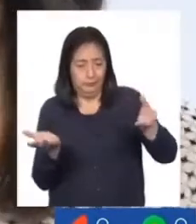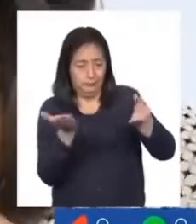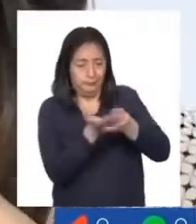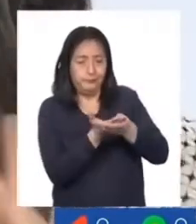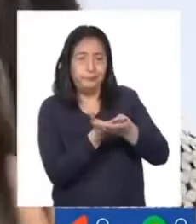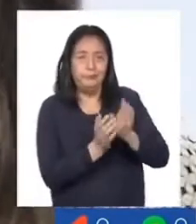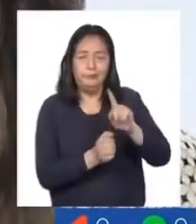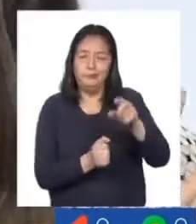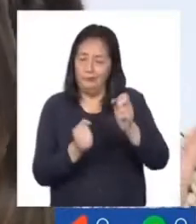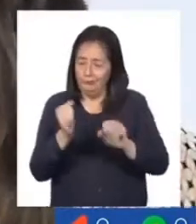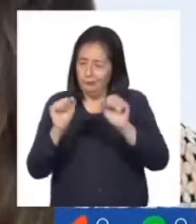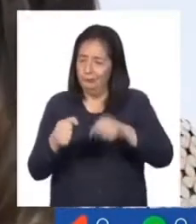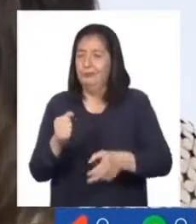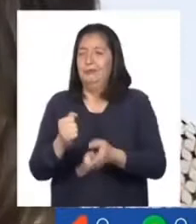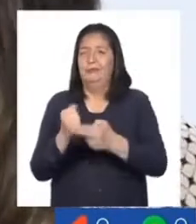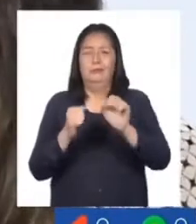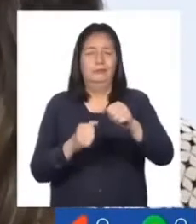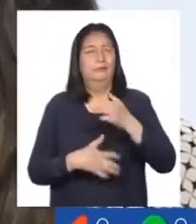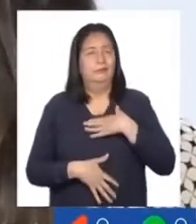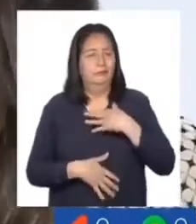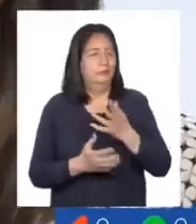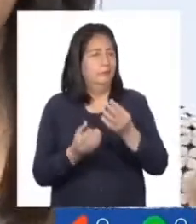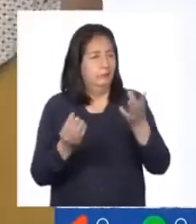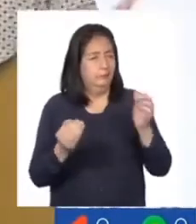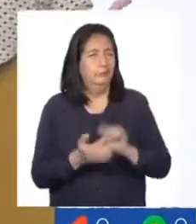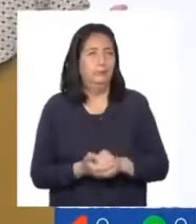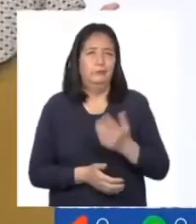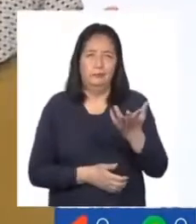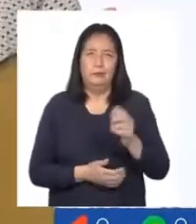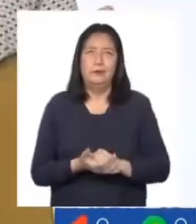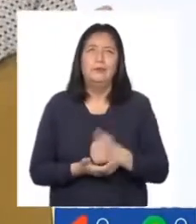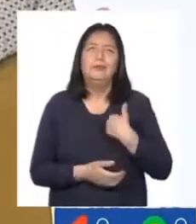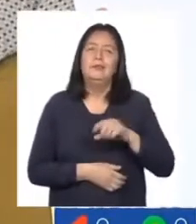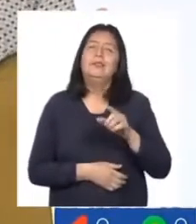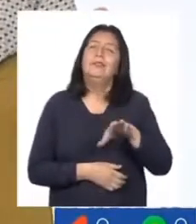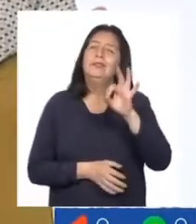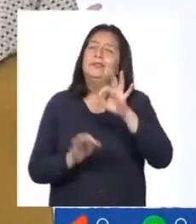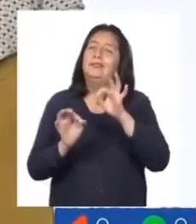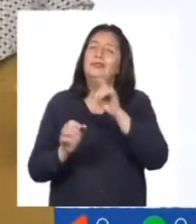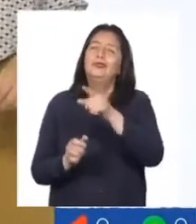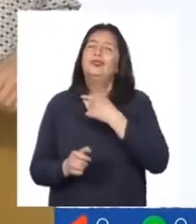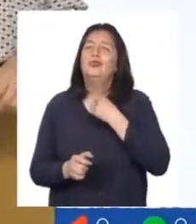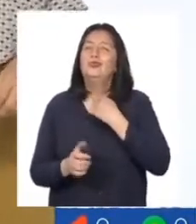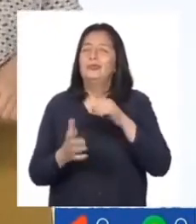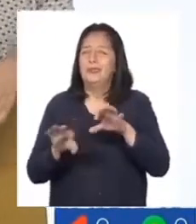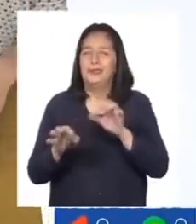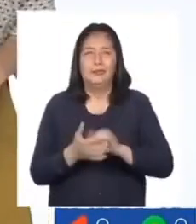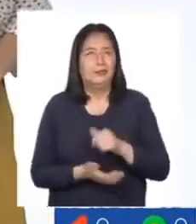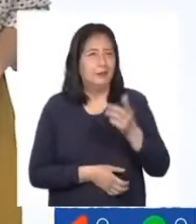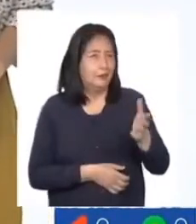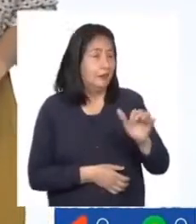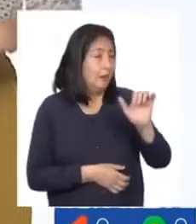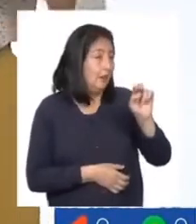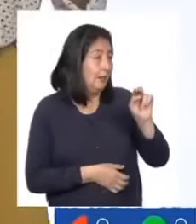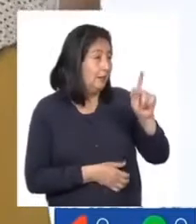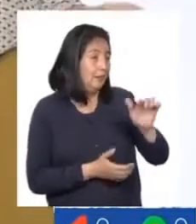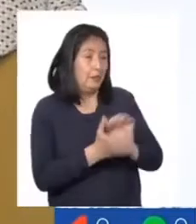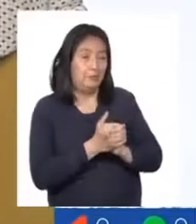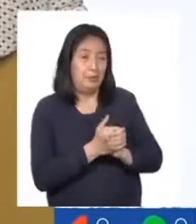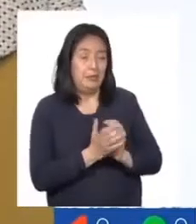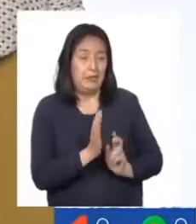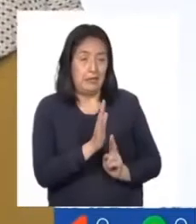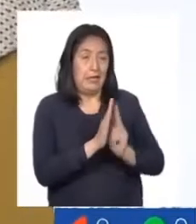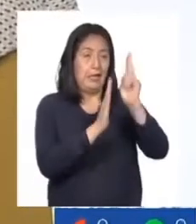portafolio. Estoy segura que se van a divertir muchísimo identificando sus actividades favoritas. Anita, amiga astronauta, ¿ya